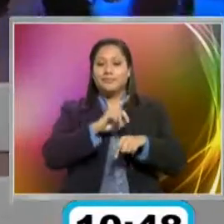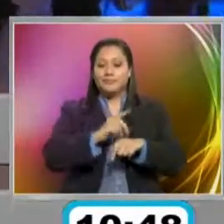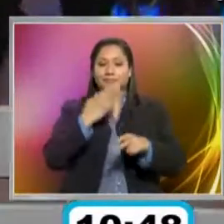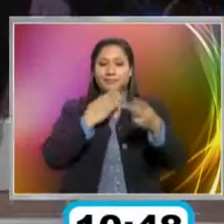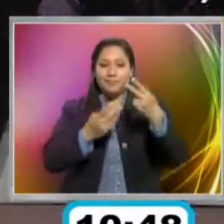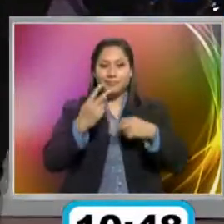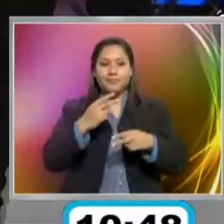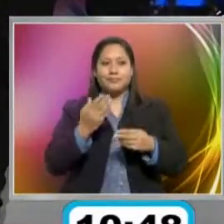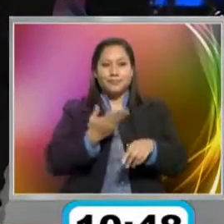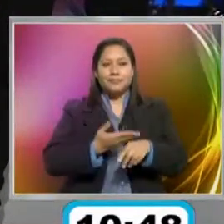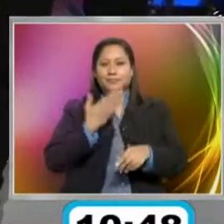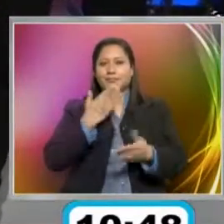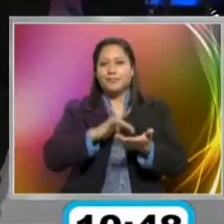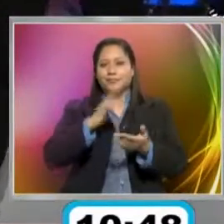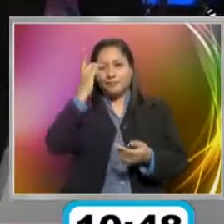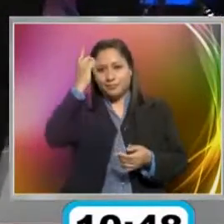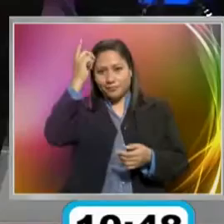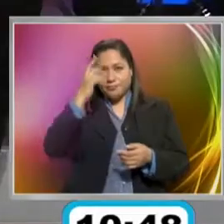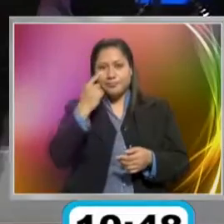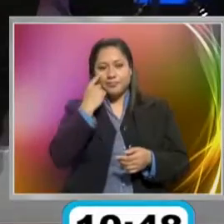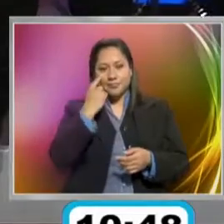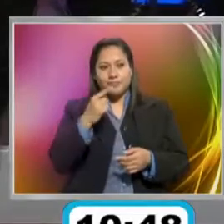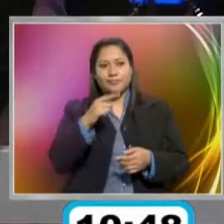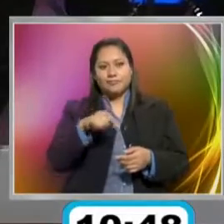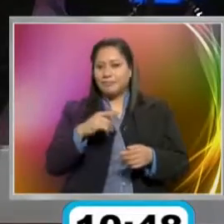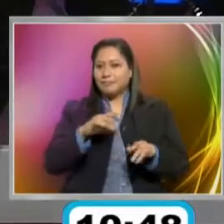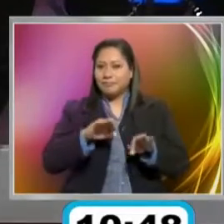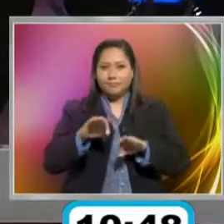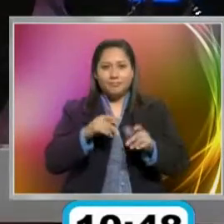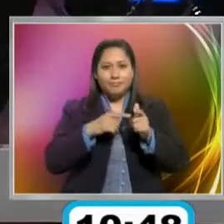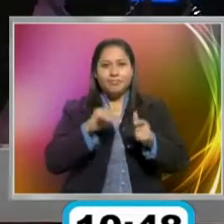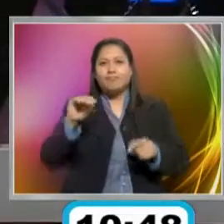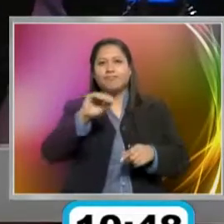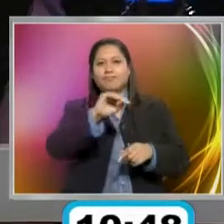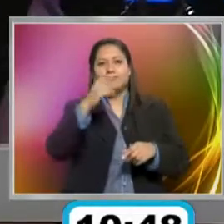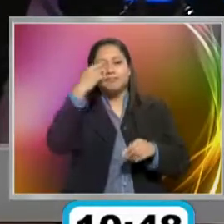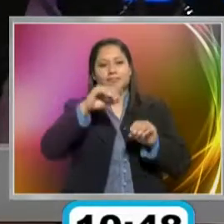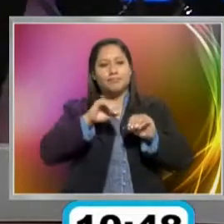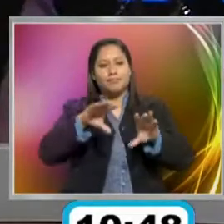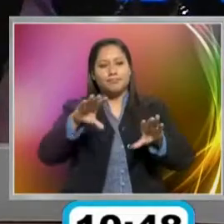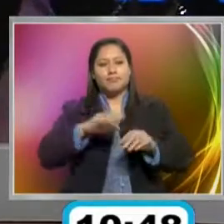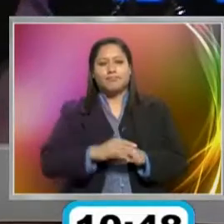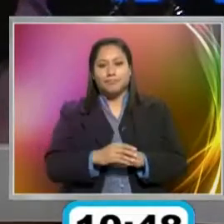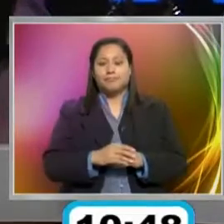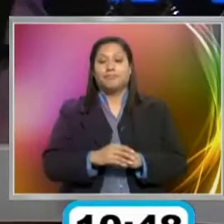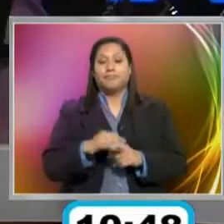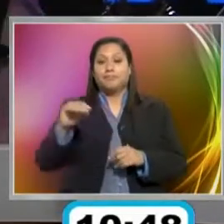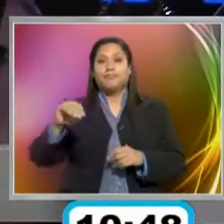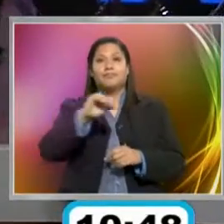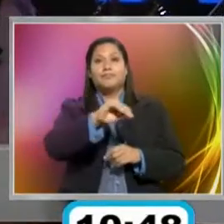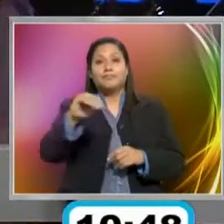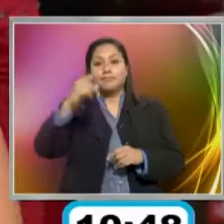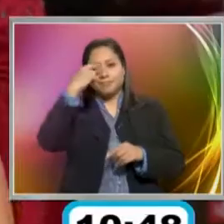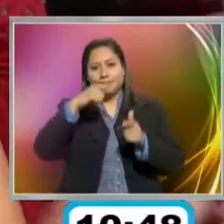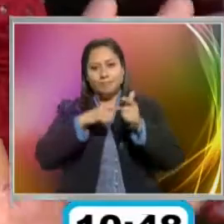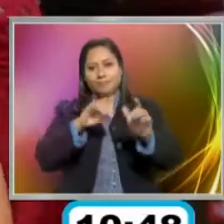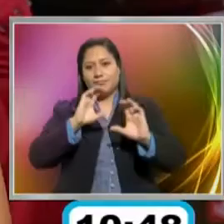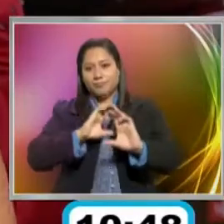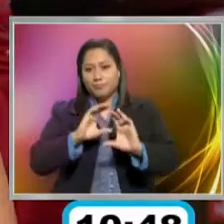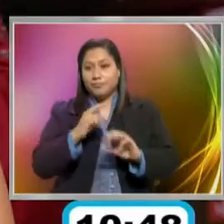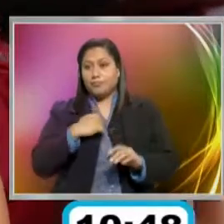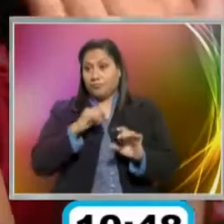Bienvenido, ¿cómo Buenos estás? días, Gaby, muy bien, gracias a Dios aquí, mira, en friega en la gira de promoción. Muy bien, en gira de promoción y yo,